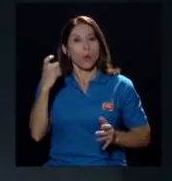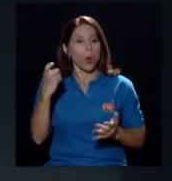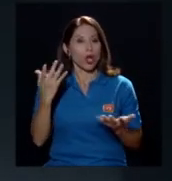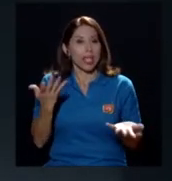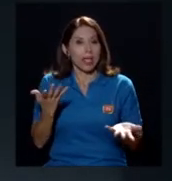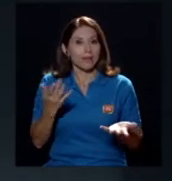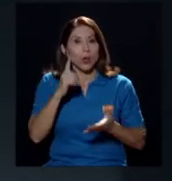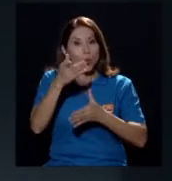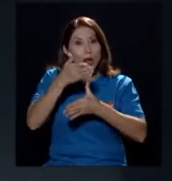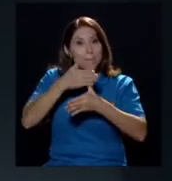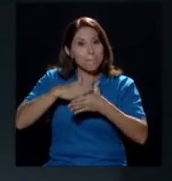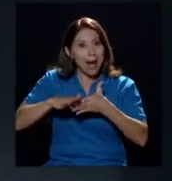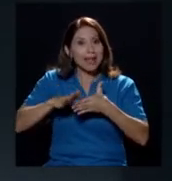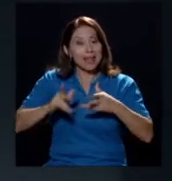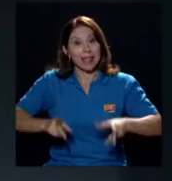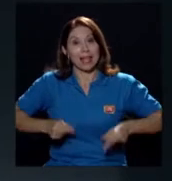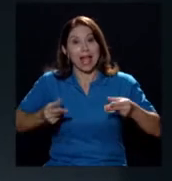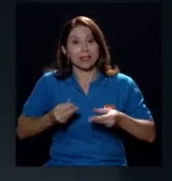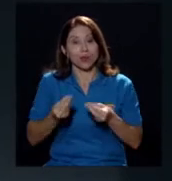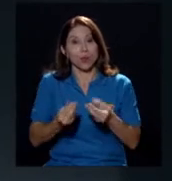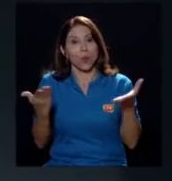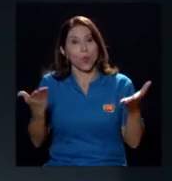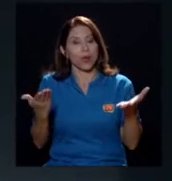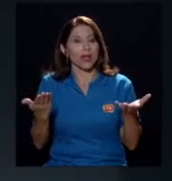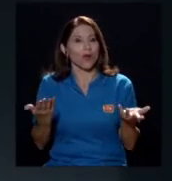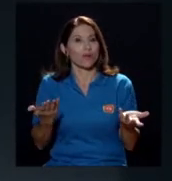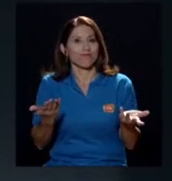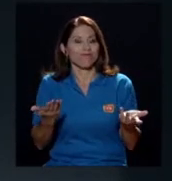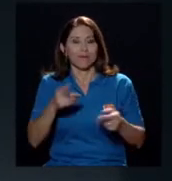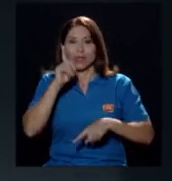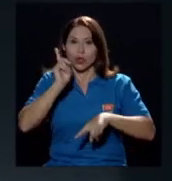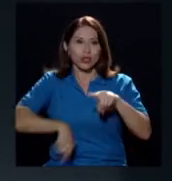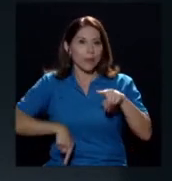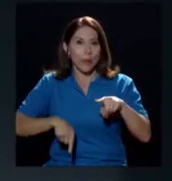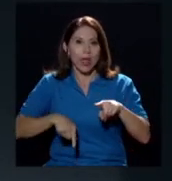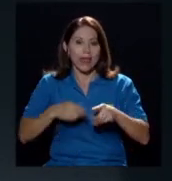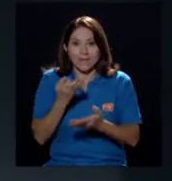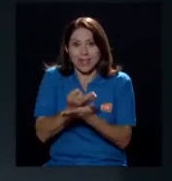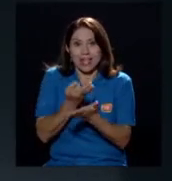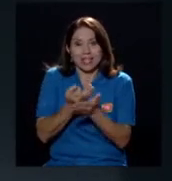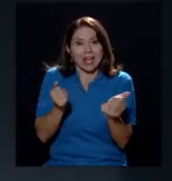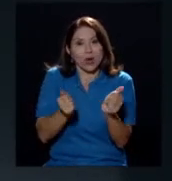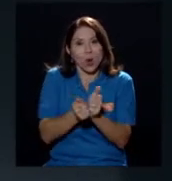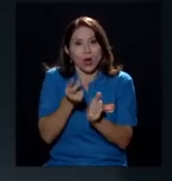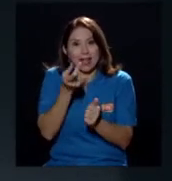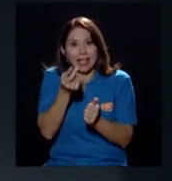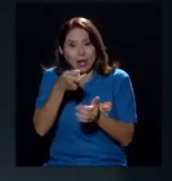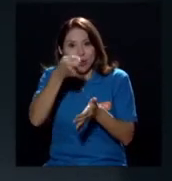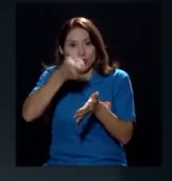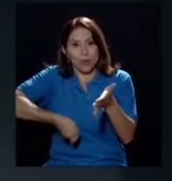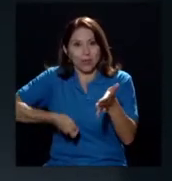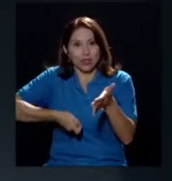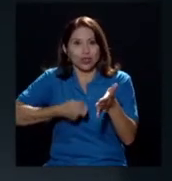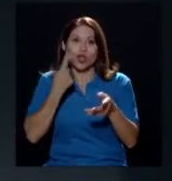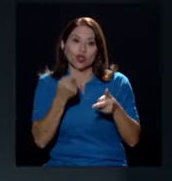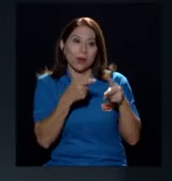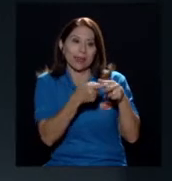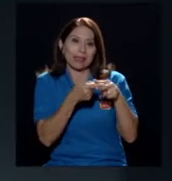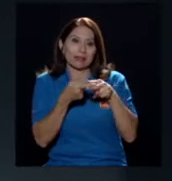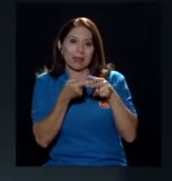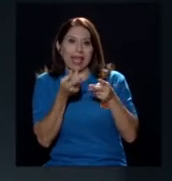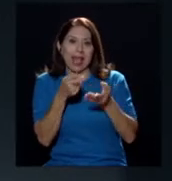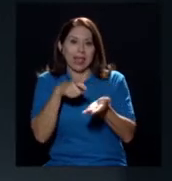una parte considerado en el gasto público pues no se puede financiar con los impuestos y es puro crédito